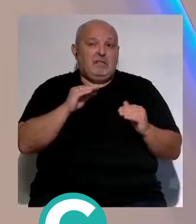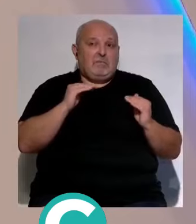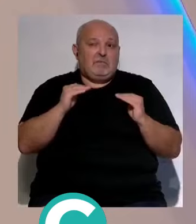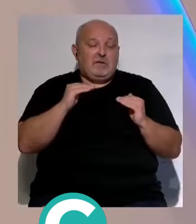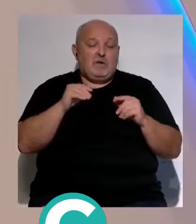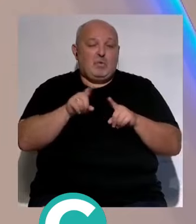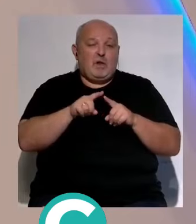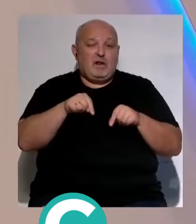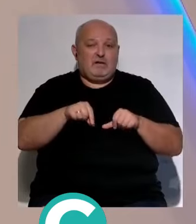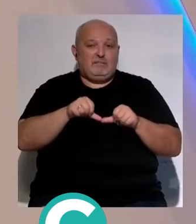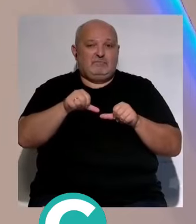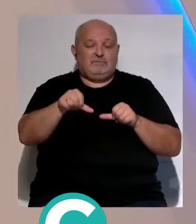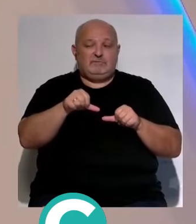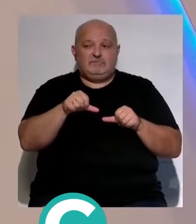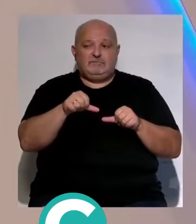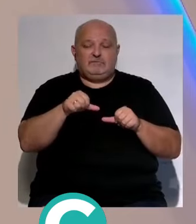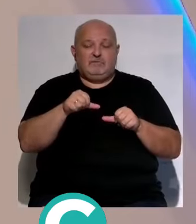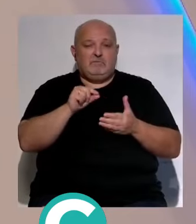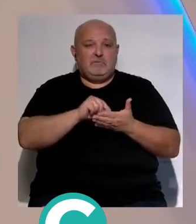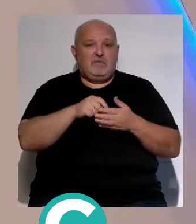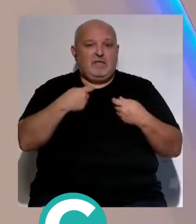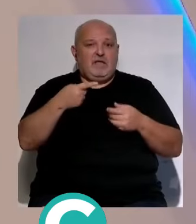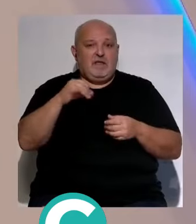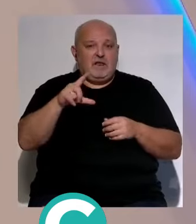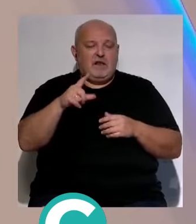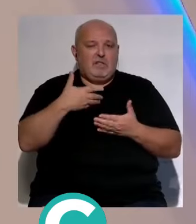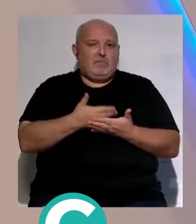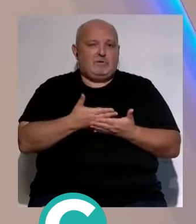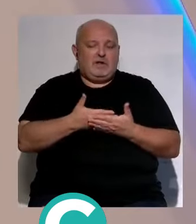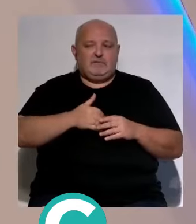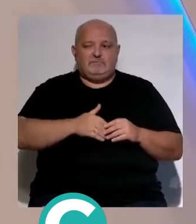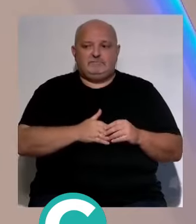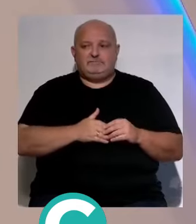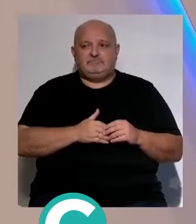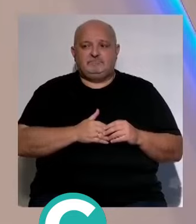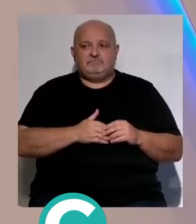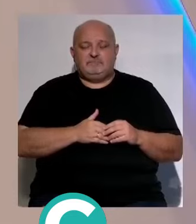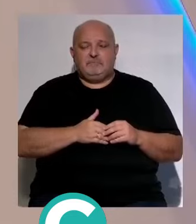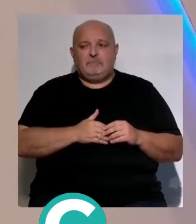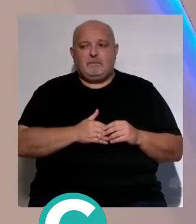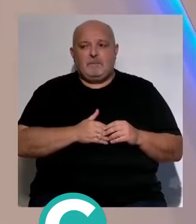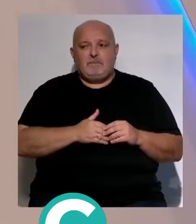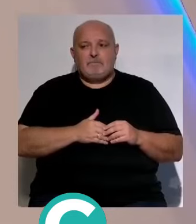además cuando ha disputado minutos lo ha demostrado.